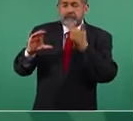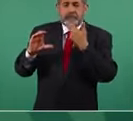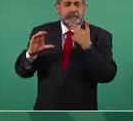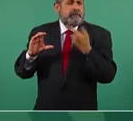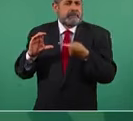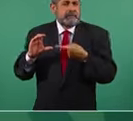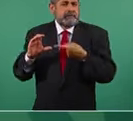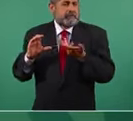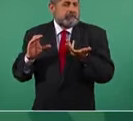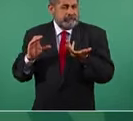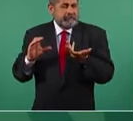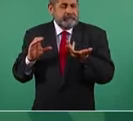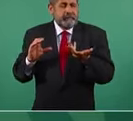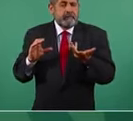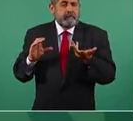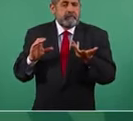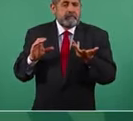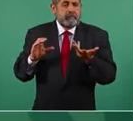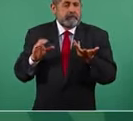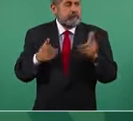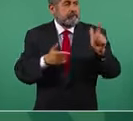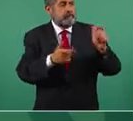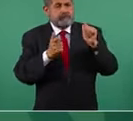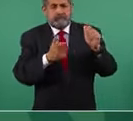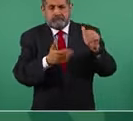todo lo que ahora